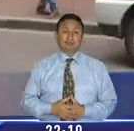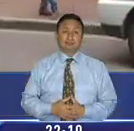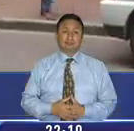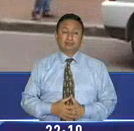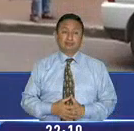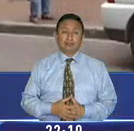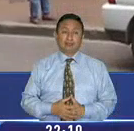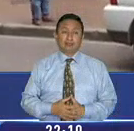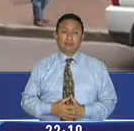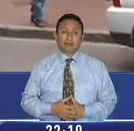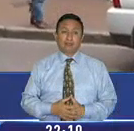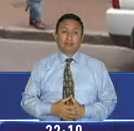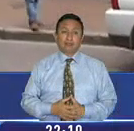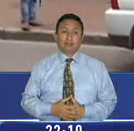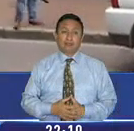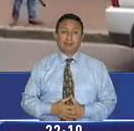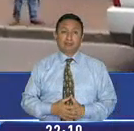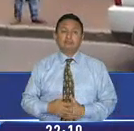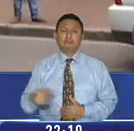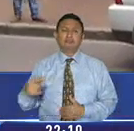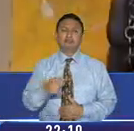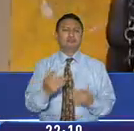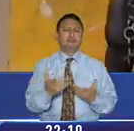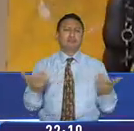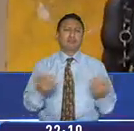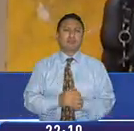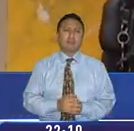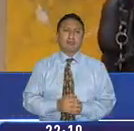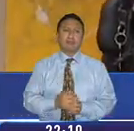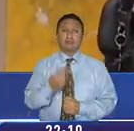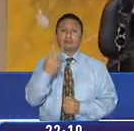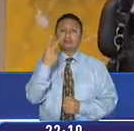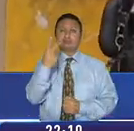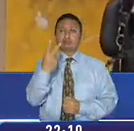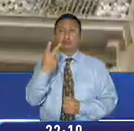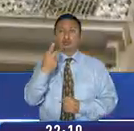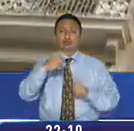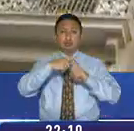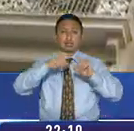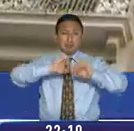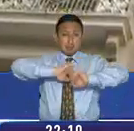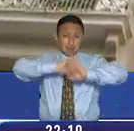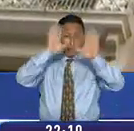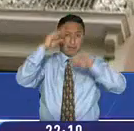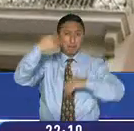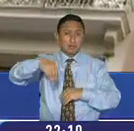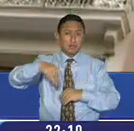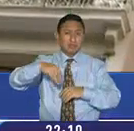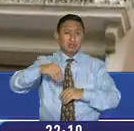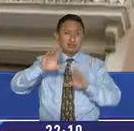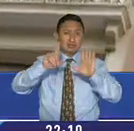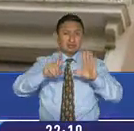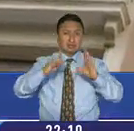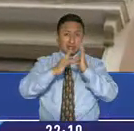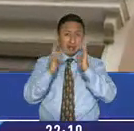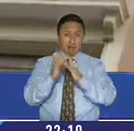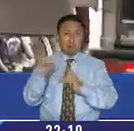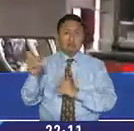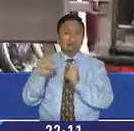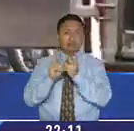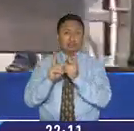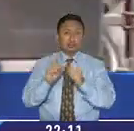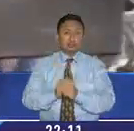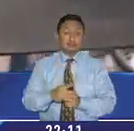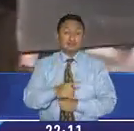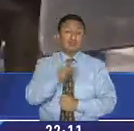Este hecho violento se habría presentado a las 2:30 de la madrugada de este miércoles 6 de abril, según vecinos de la mujer, quien fue identificada